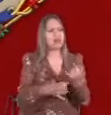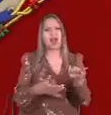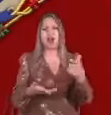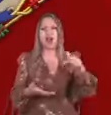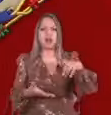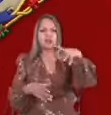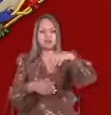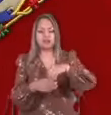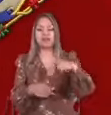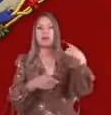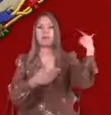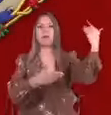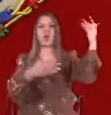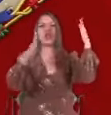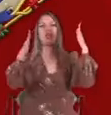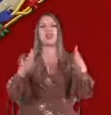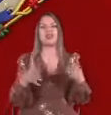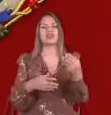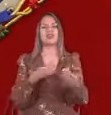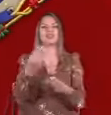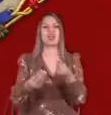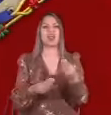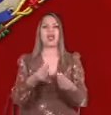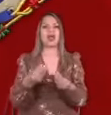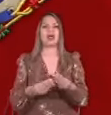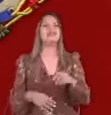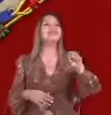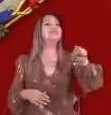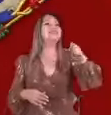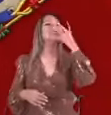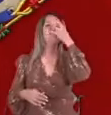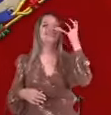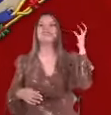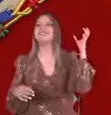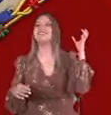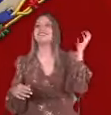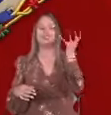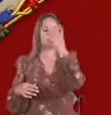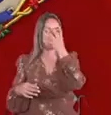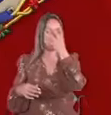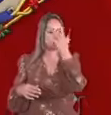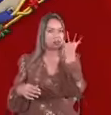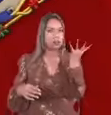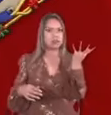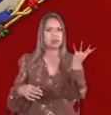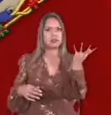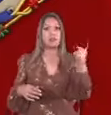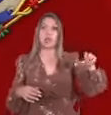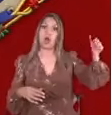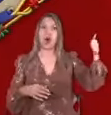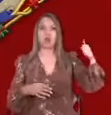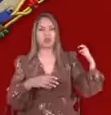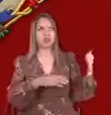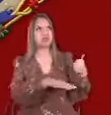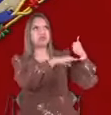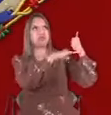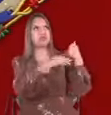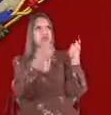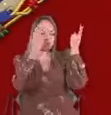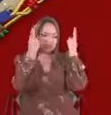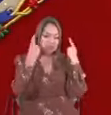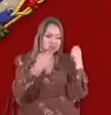Ejecutivo, los políticos han traicionado la voluntad general para rendirse a los poderosos. Han olvidado sus ofertas